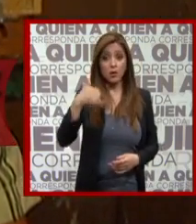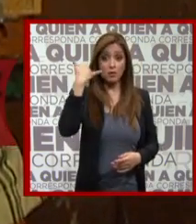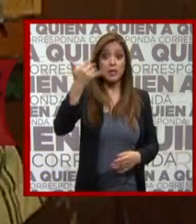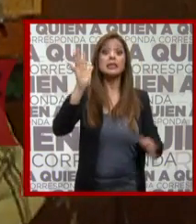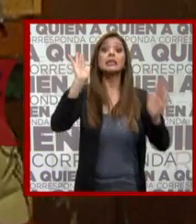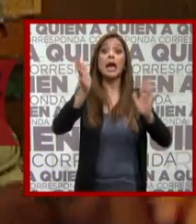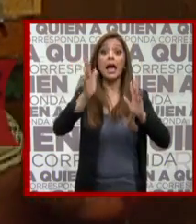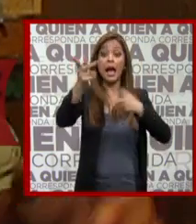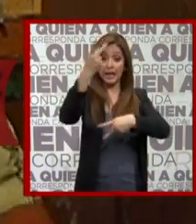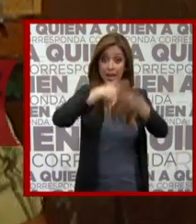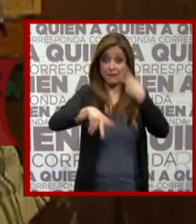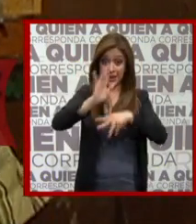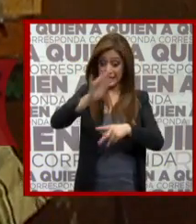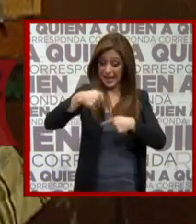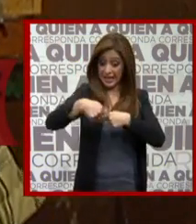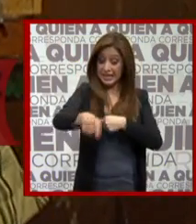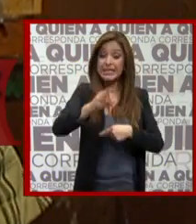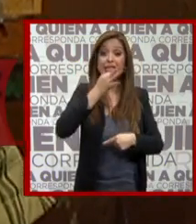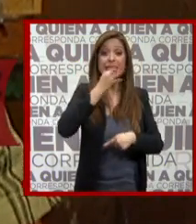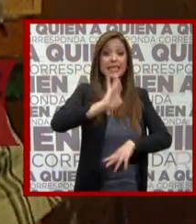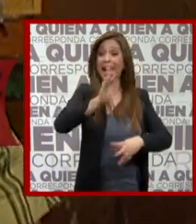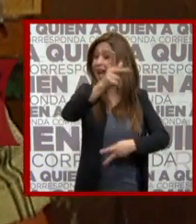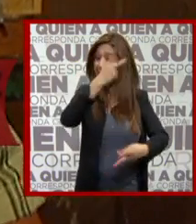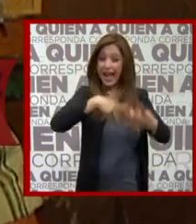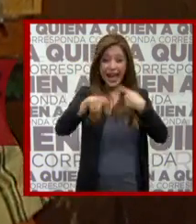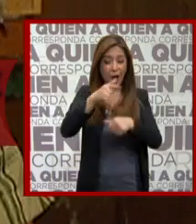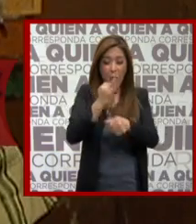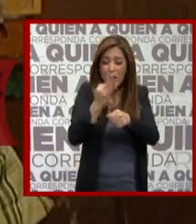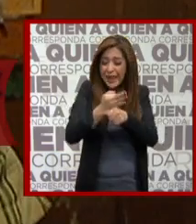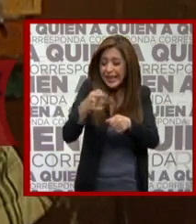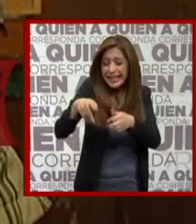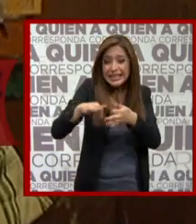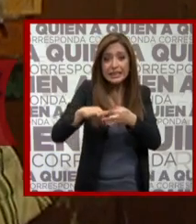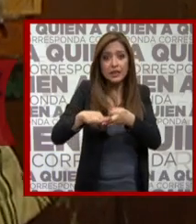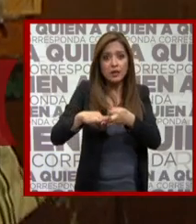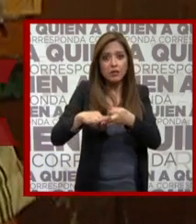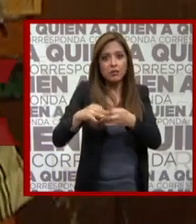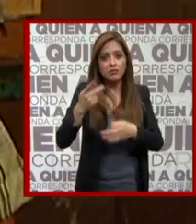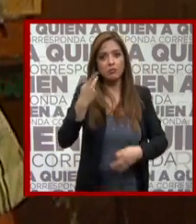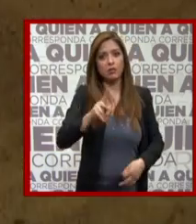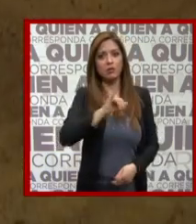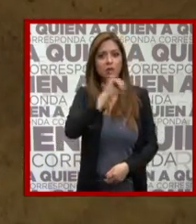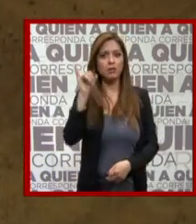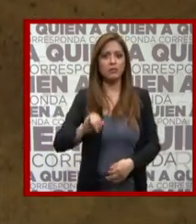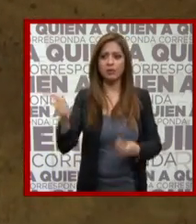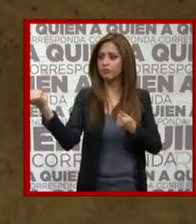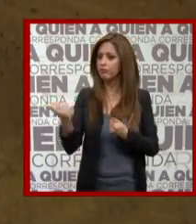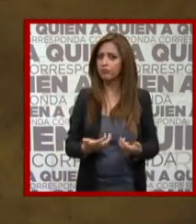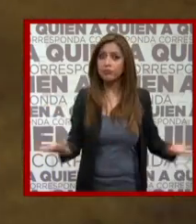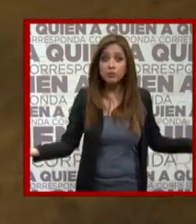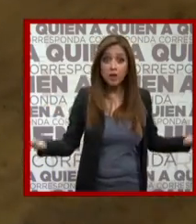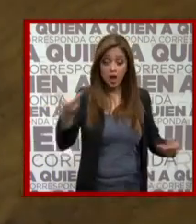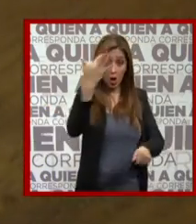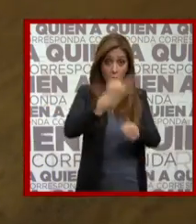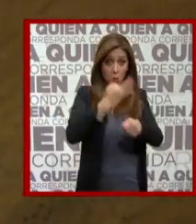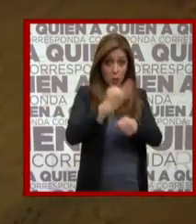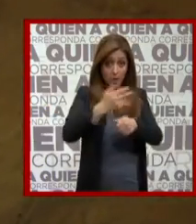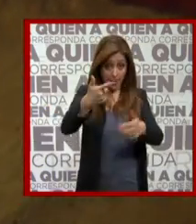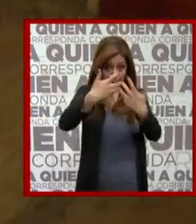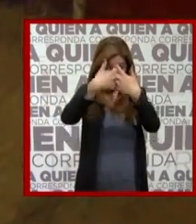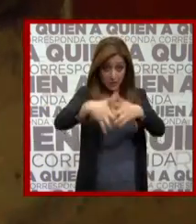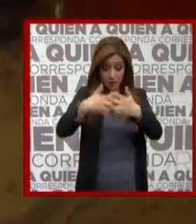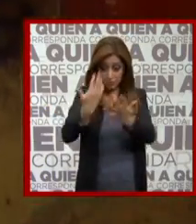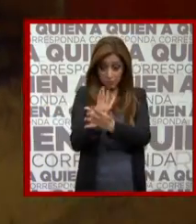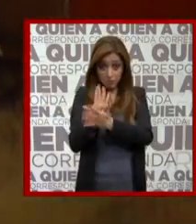venía la máquina, ya la traía en camino, me decía, ¿no? Ya estaba cerquita, pero pues nunca llegó. Esa máquina ya debería estar en este